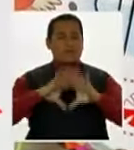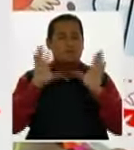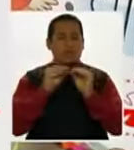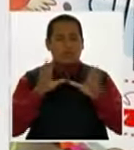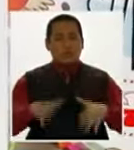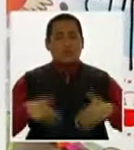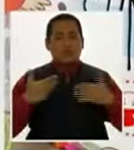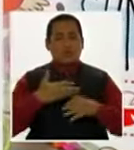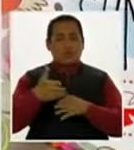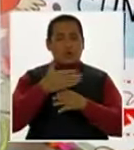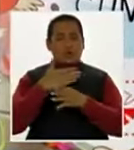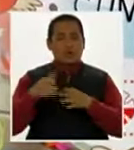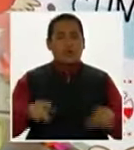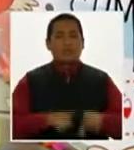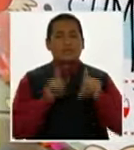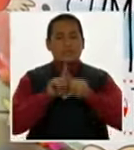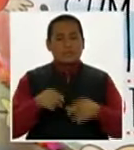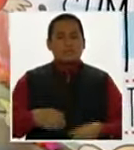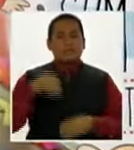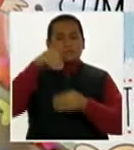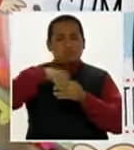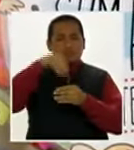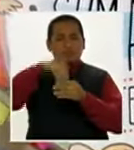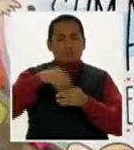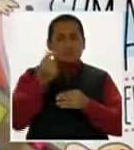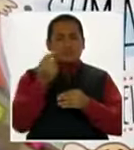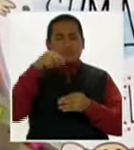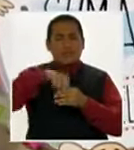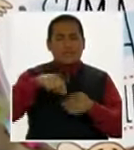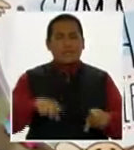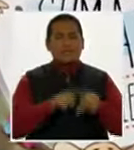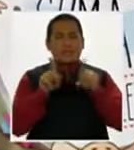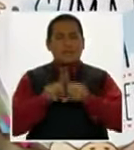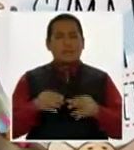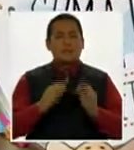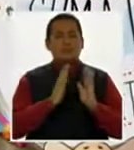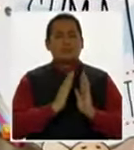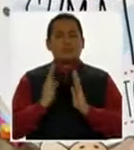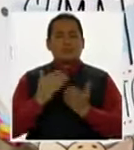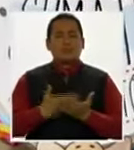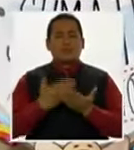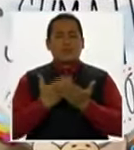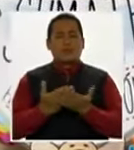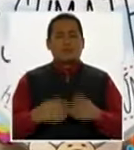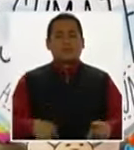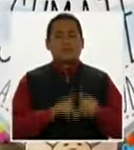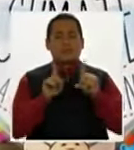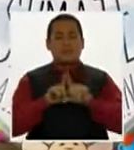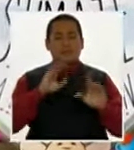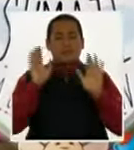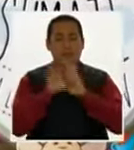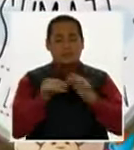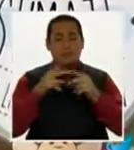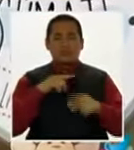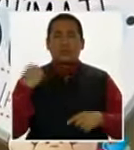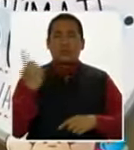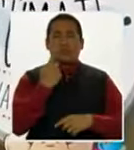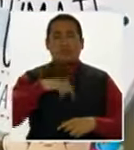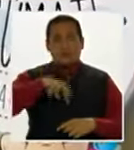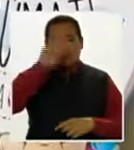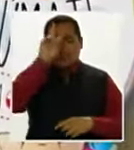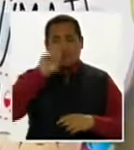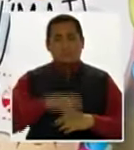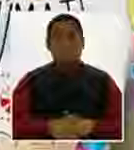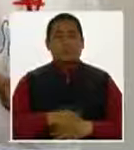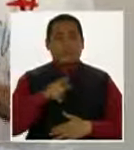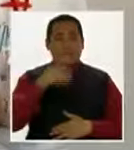manera, todos podemos colaborar, depositando las alcancías de los voluntarios debidamente identificados que estarán a nivel